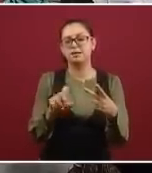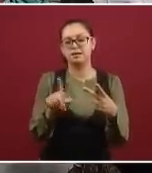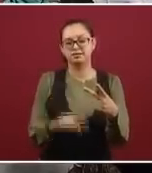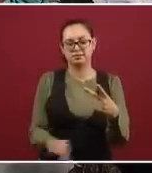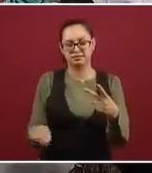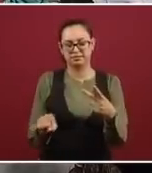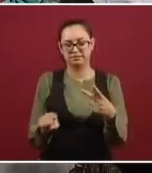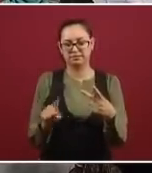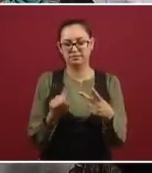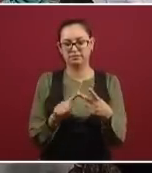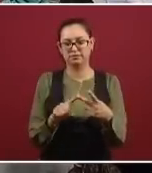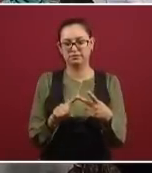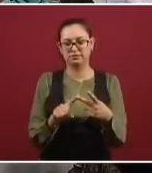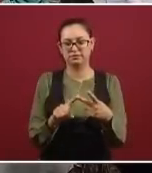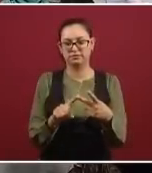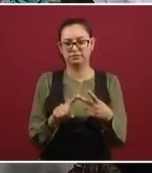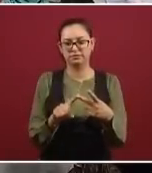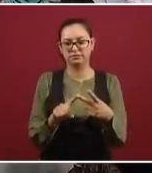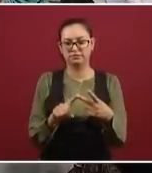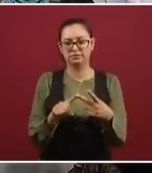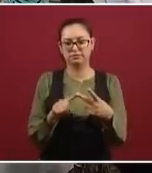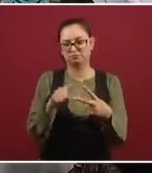y con eso